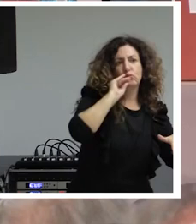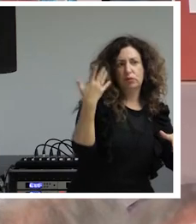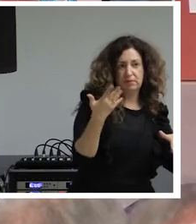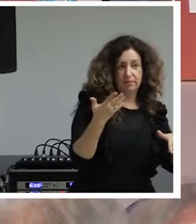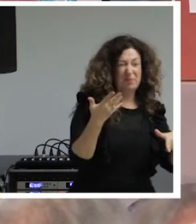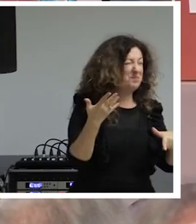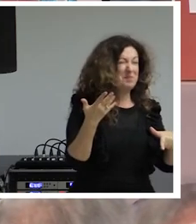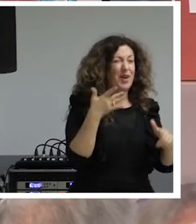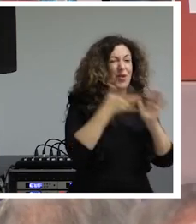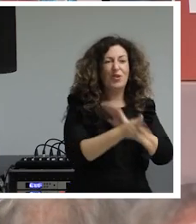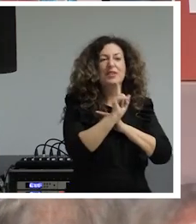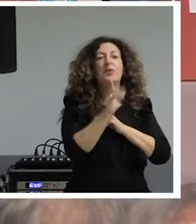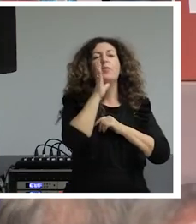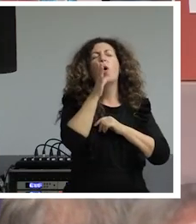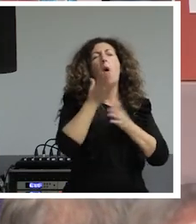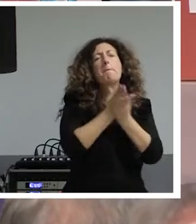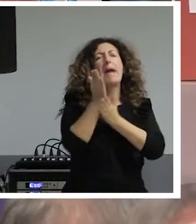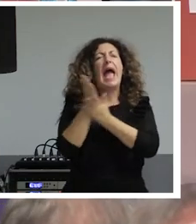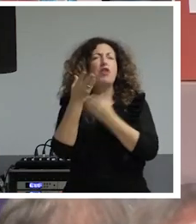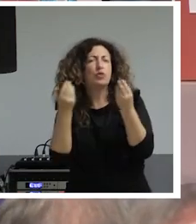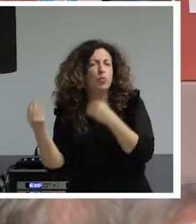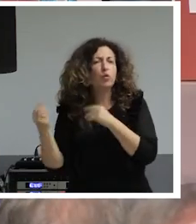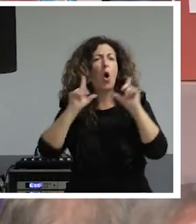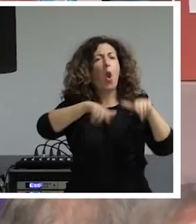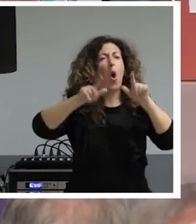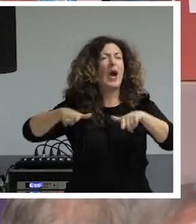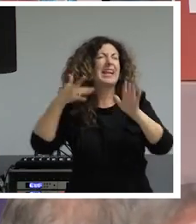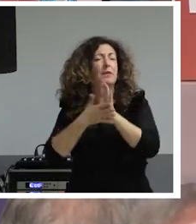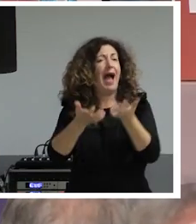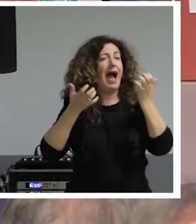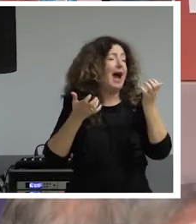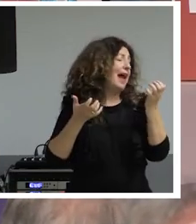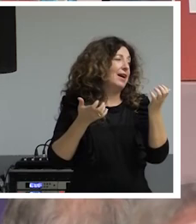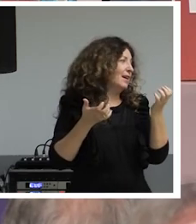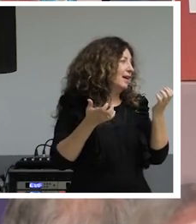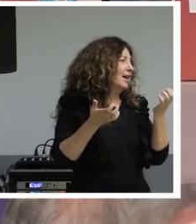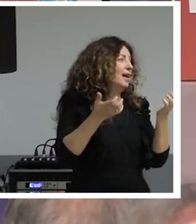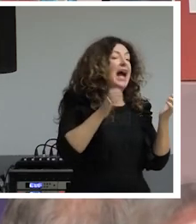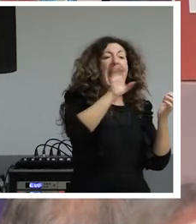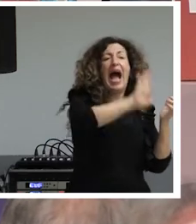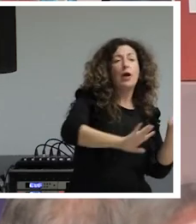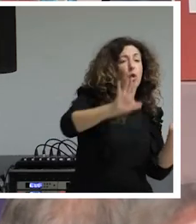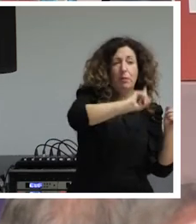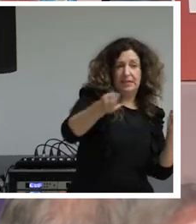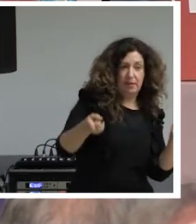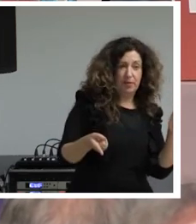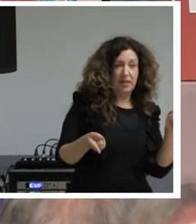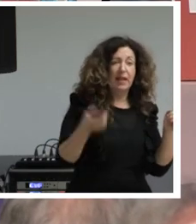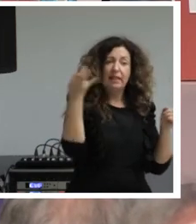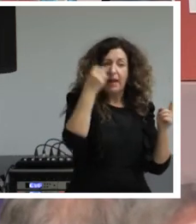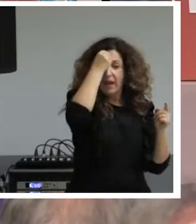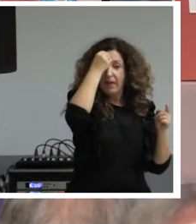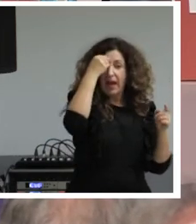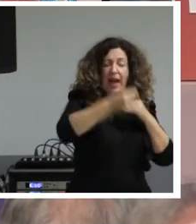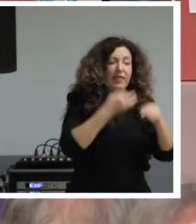para hacer una campaña electoral que cuando no lo tienes pues no te enfrentas es más fácil si tienes pasta para hacer la campaña electoral si tienes un local Pues también es más fácil